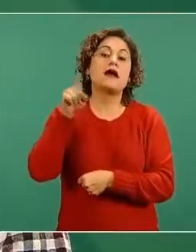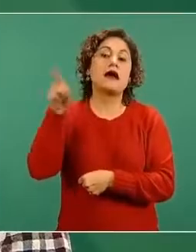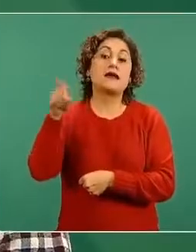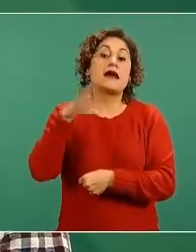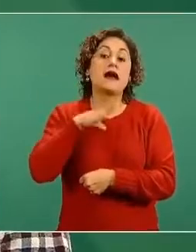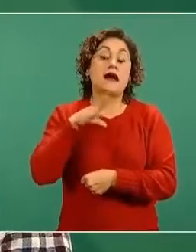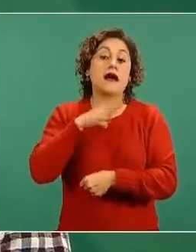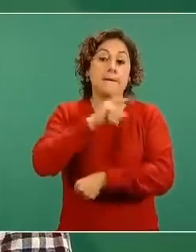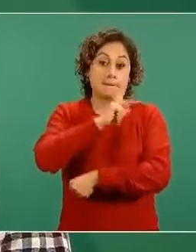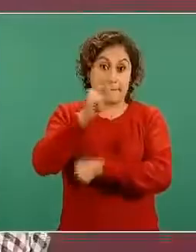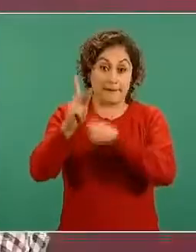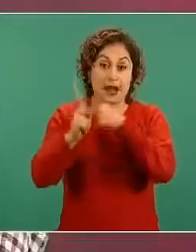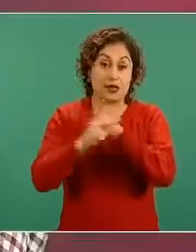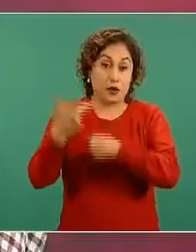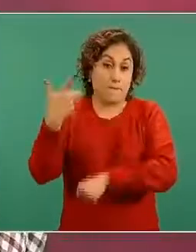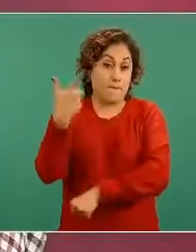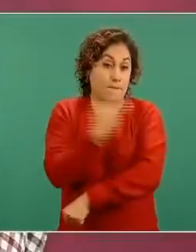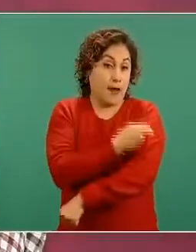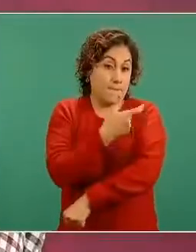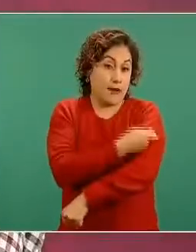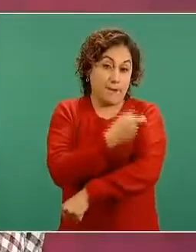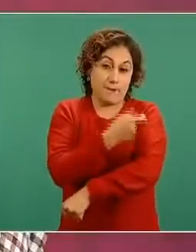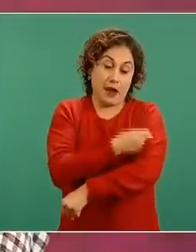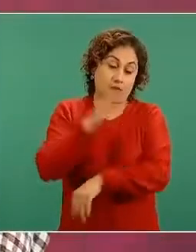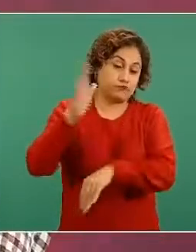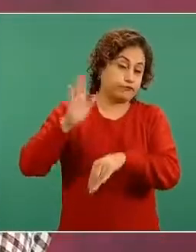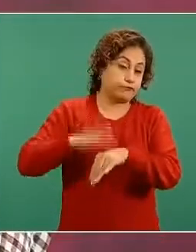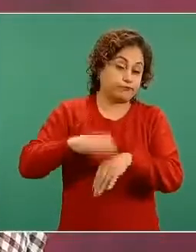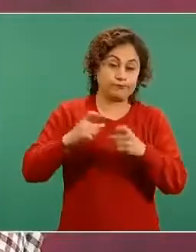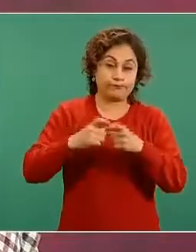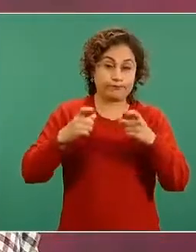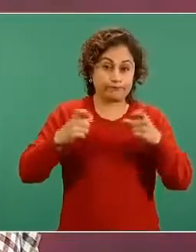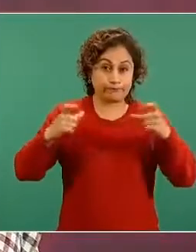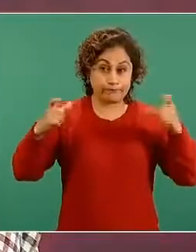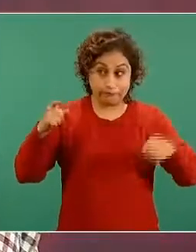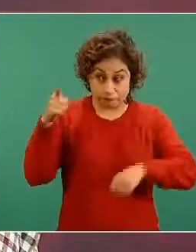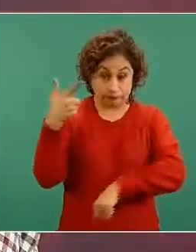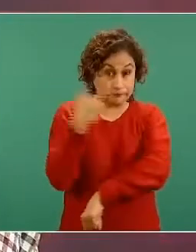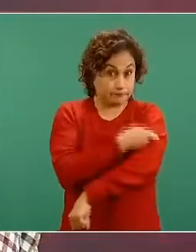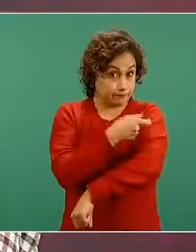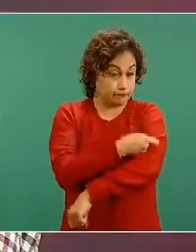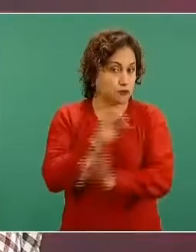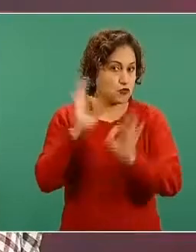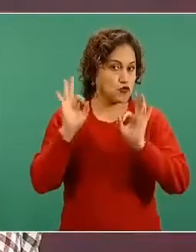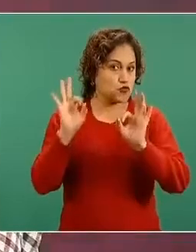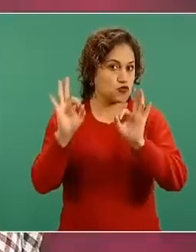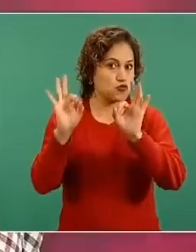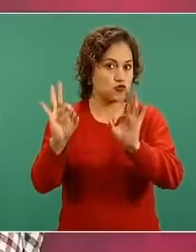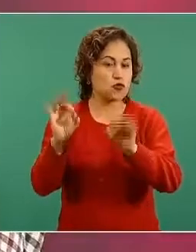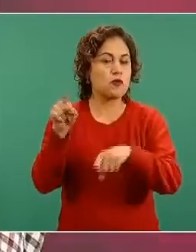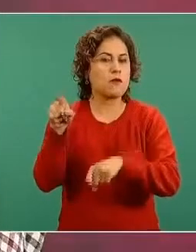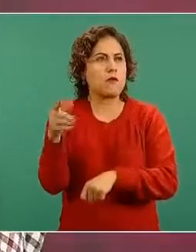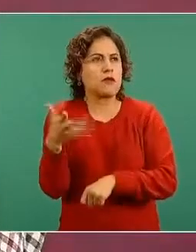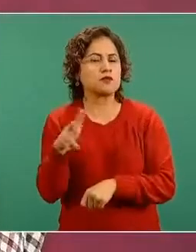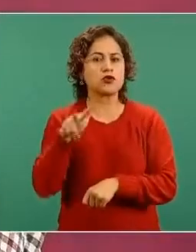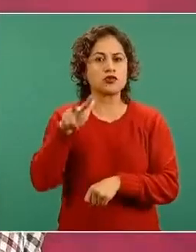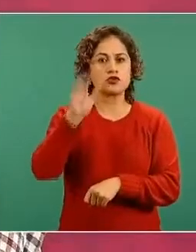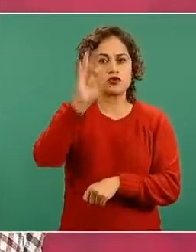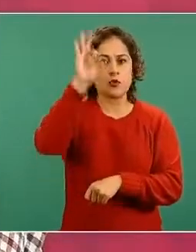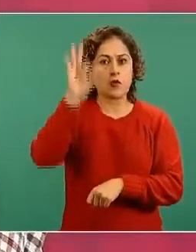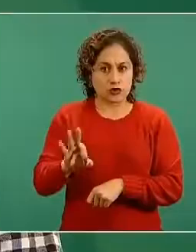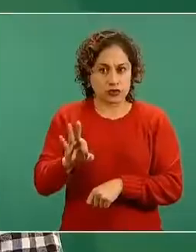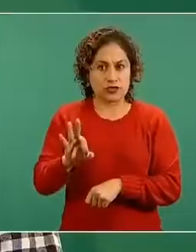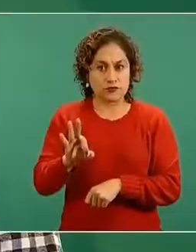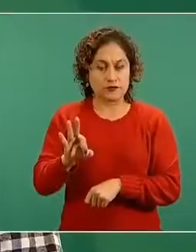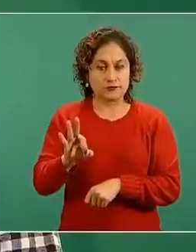Unidos, en términos de número, pero proporcionalmente más vacunación ha logrado, hasta el momento cerca del 18%,